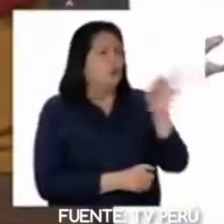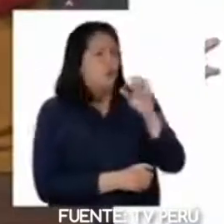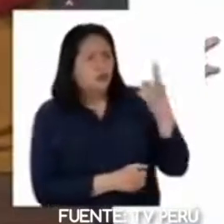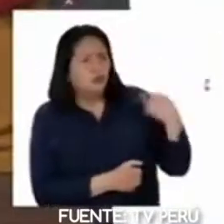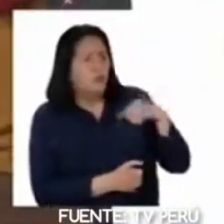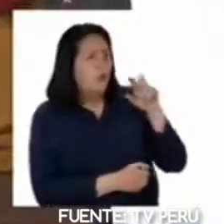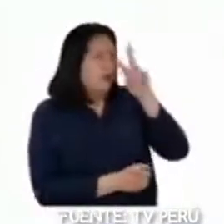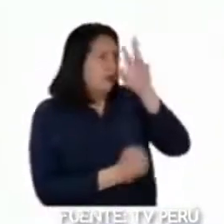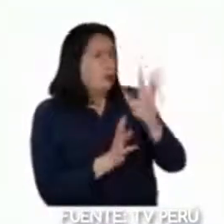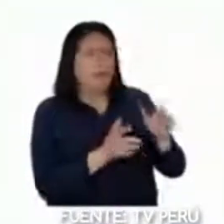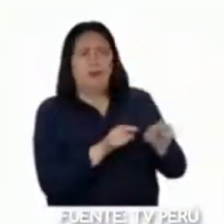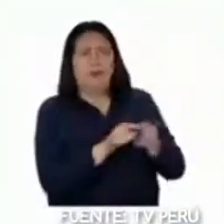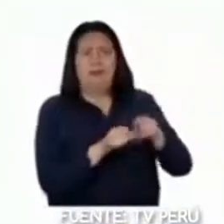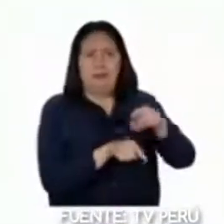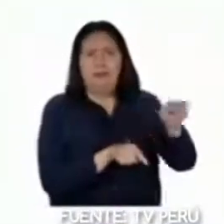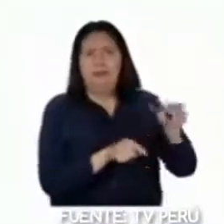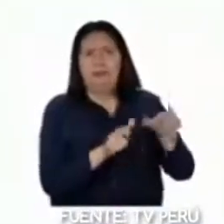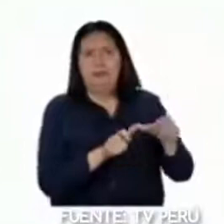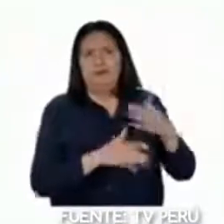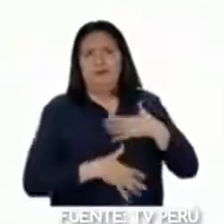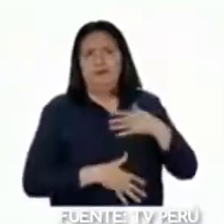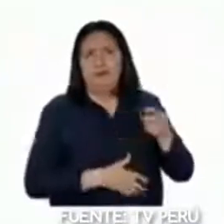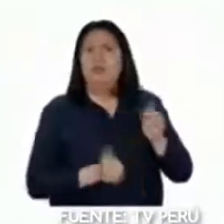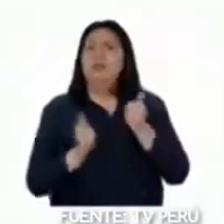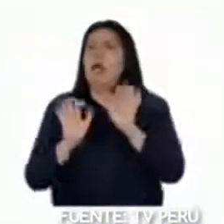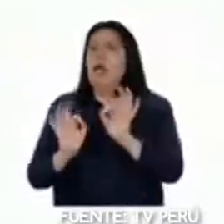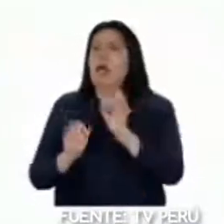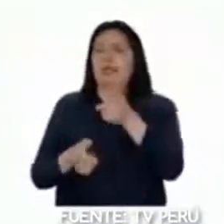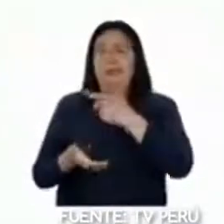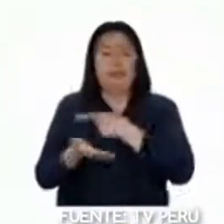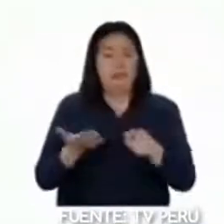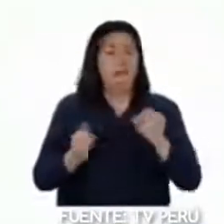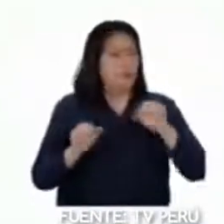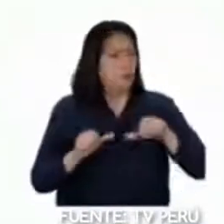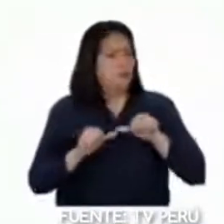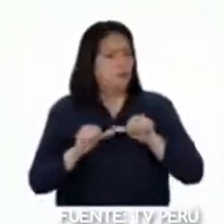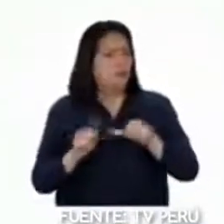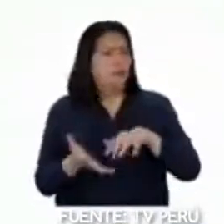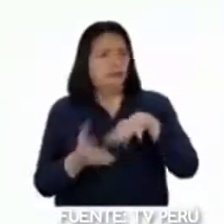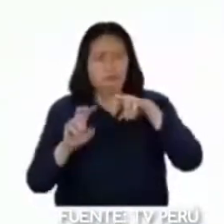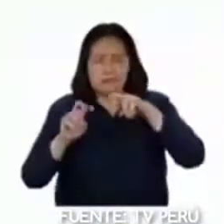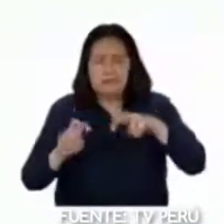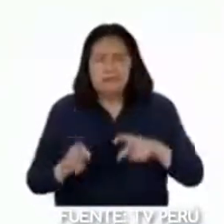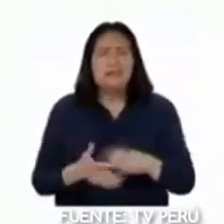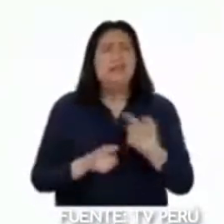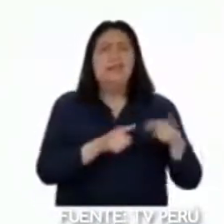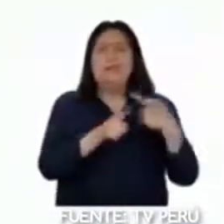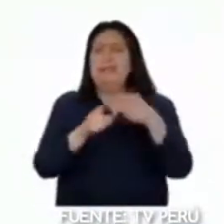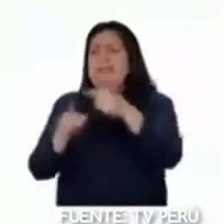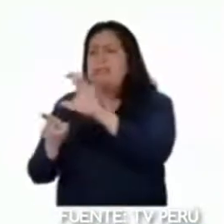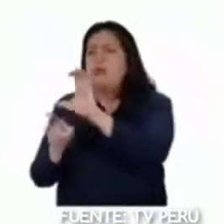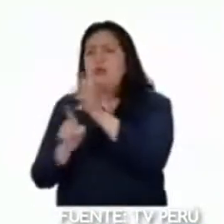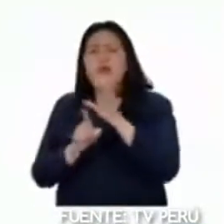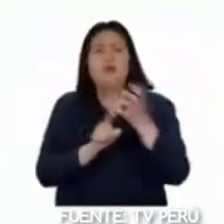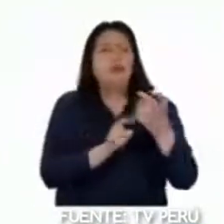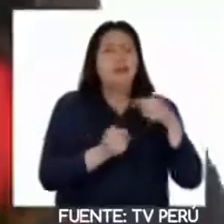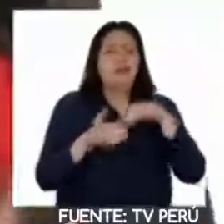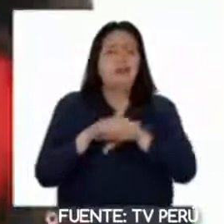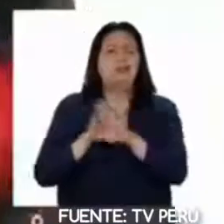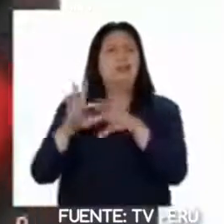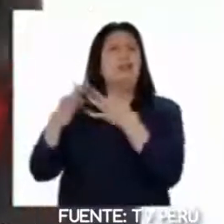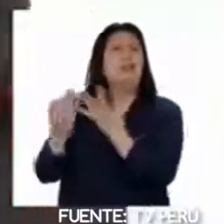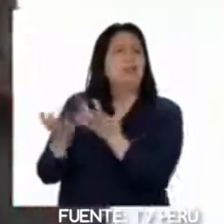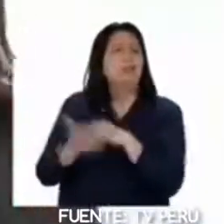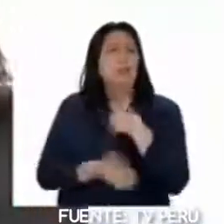los peruanos. Así que muy bien, durante esta semana seguiremos investigando acerca de la diversidad cultural en nuestras